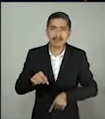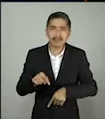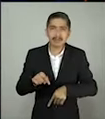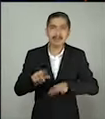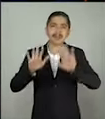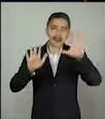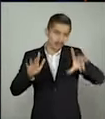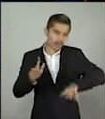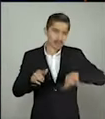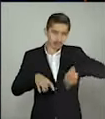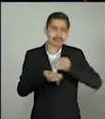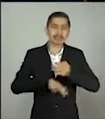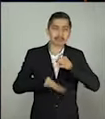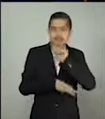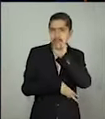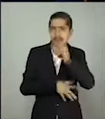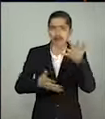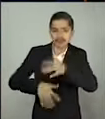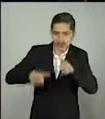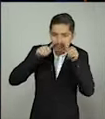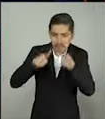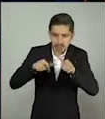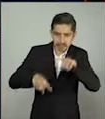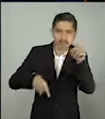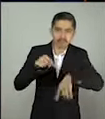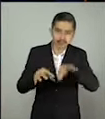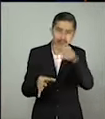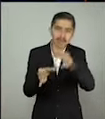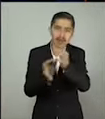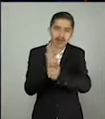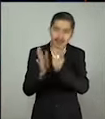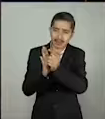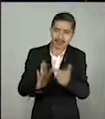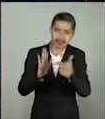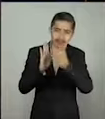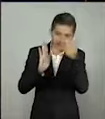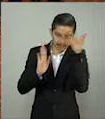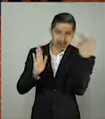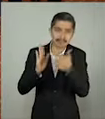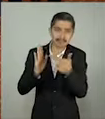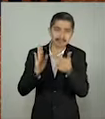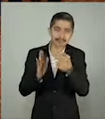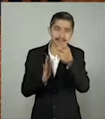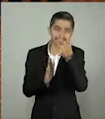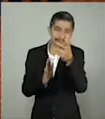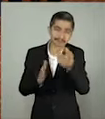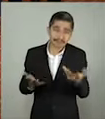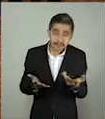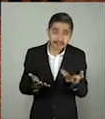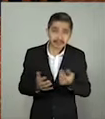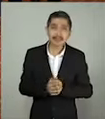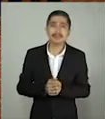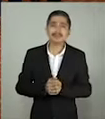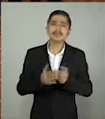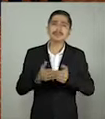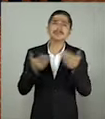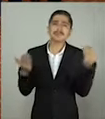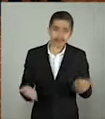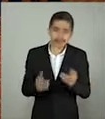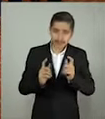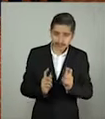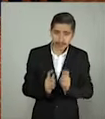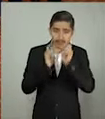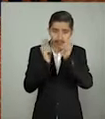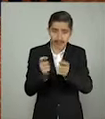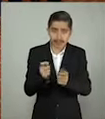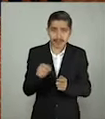estado vamos a actuar para hacer cumplir la ley de, en este caso, de que le